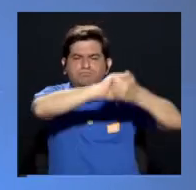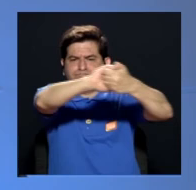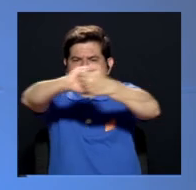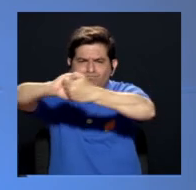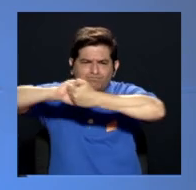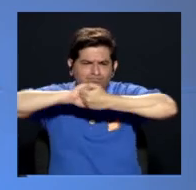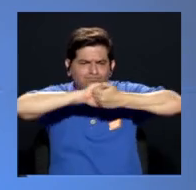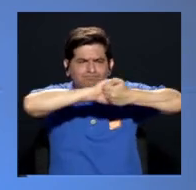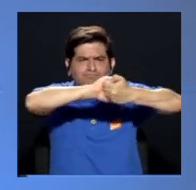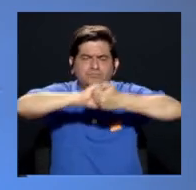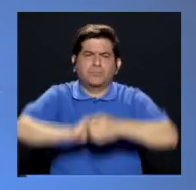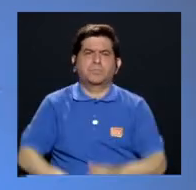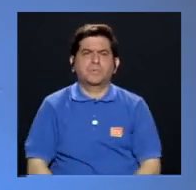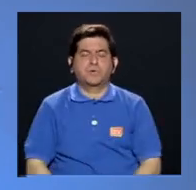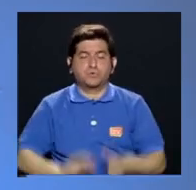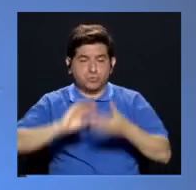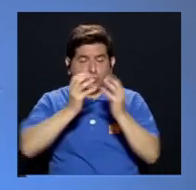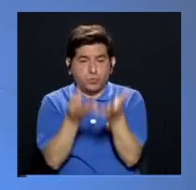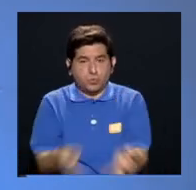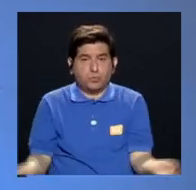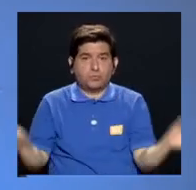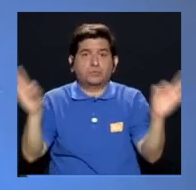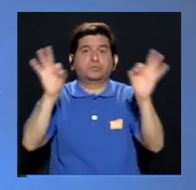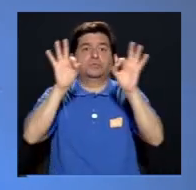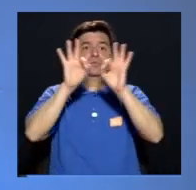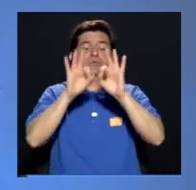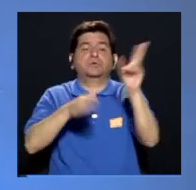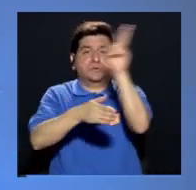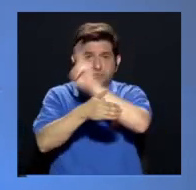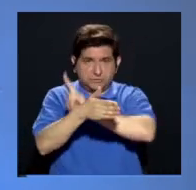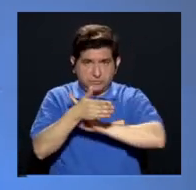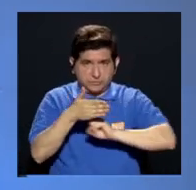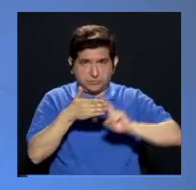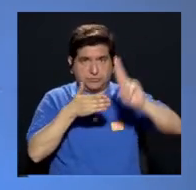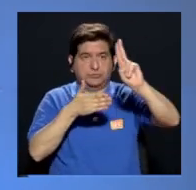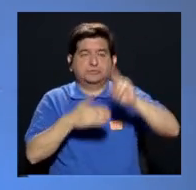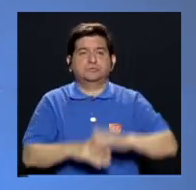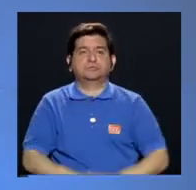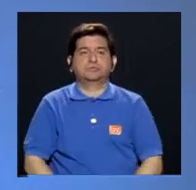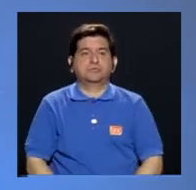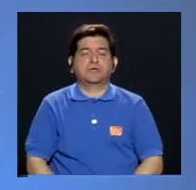cooperación con un gran número de universidades